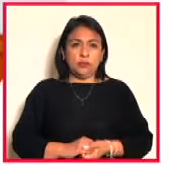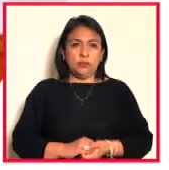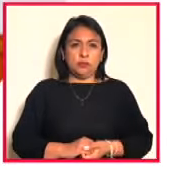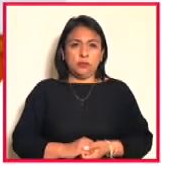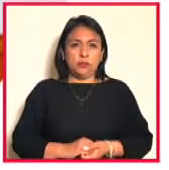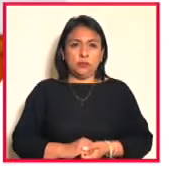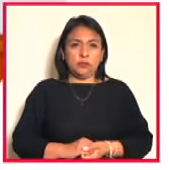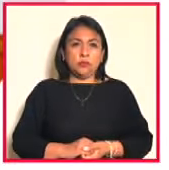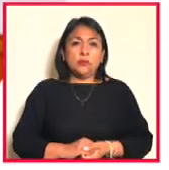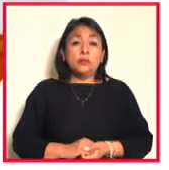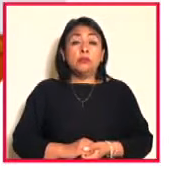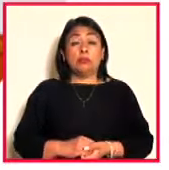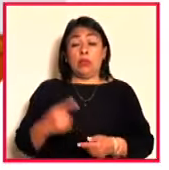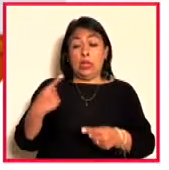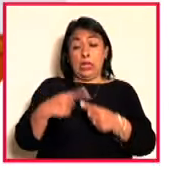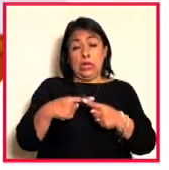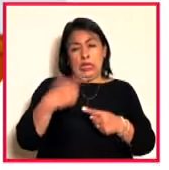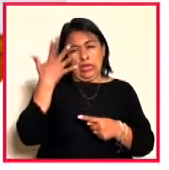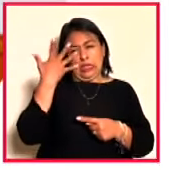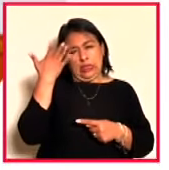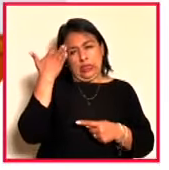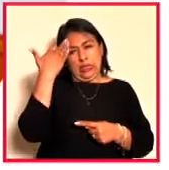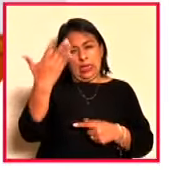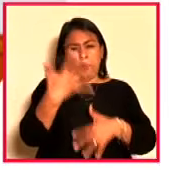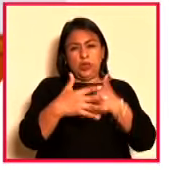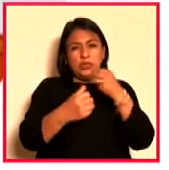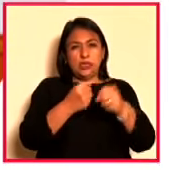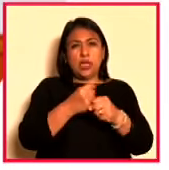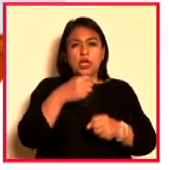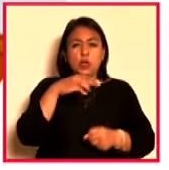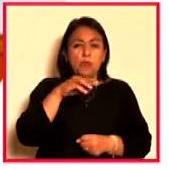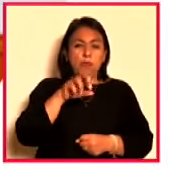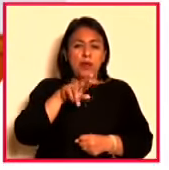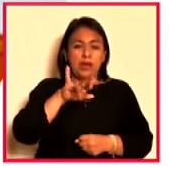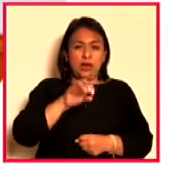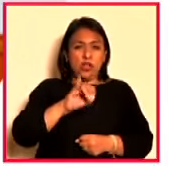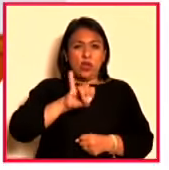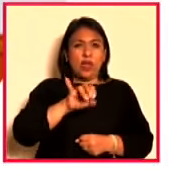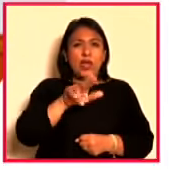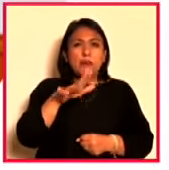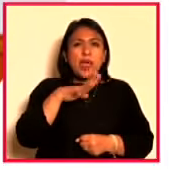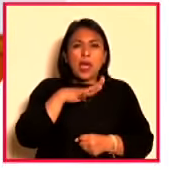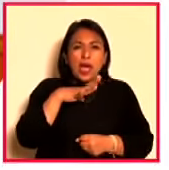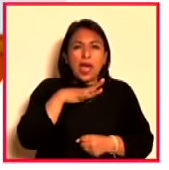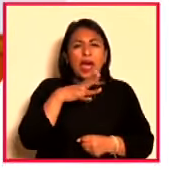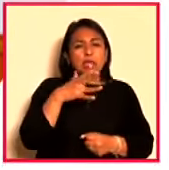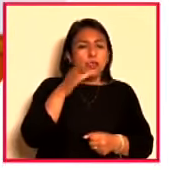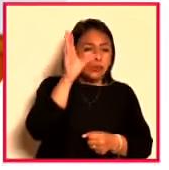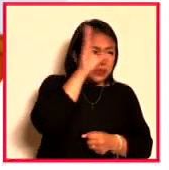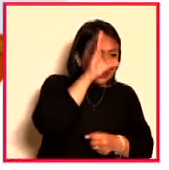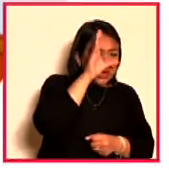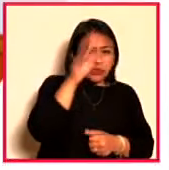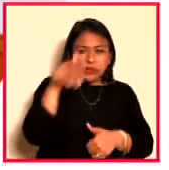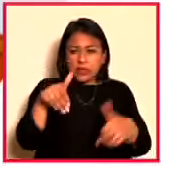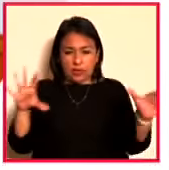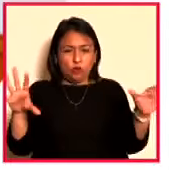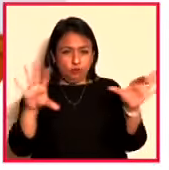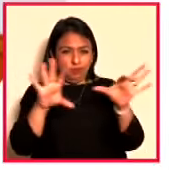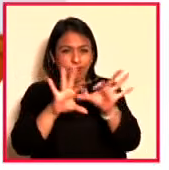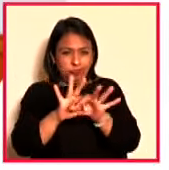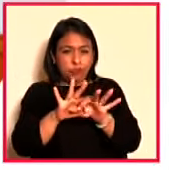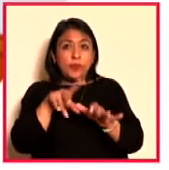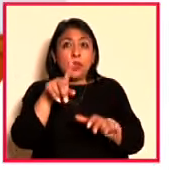Durante más de 15 años, Mario Jaime Rivera se ha encargado de encontrar un punto de encuentro entre la ciencia y el teatro. Con el